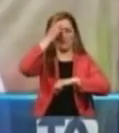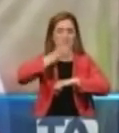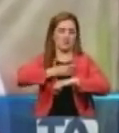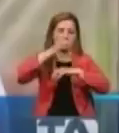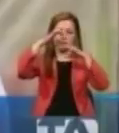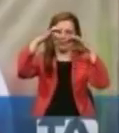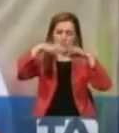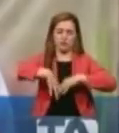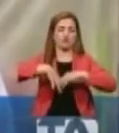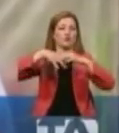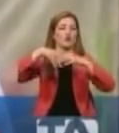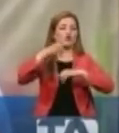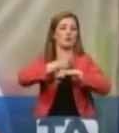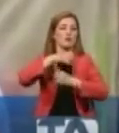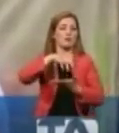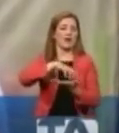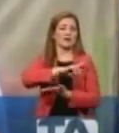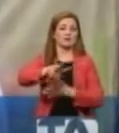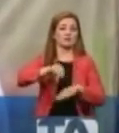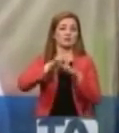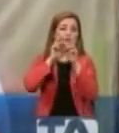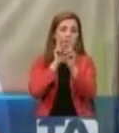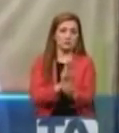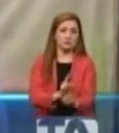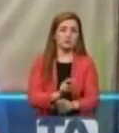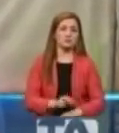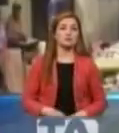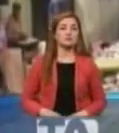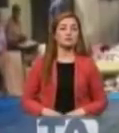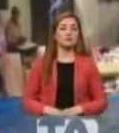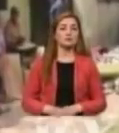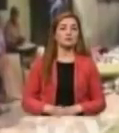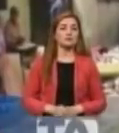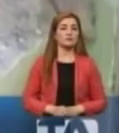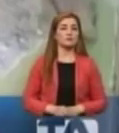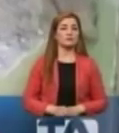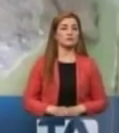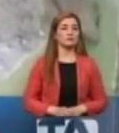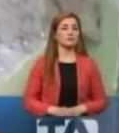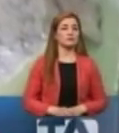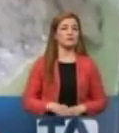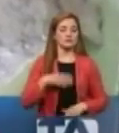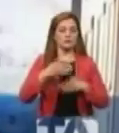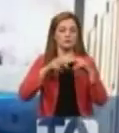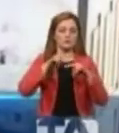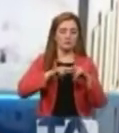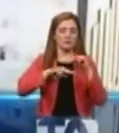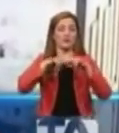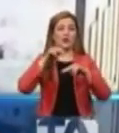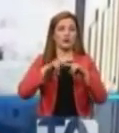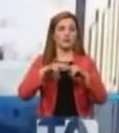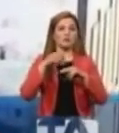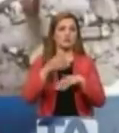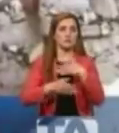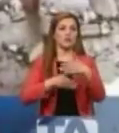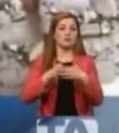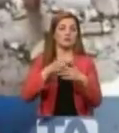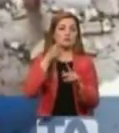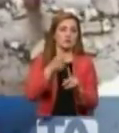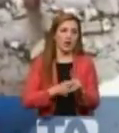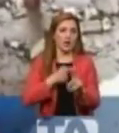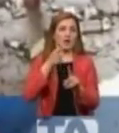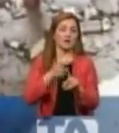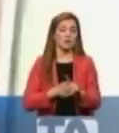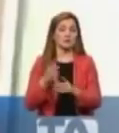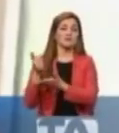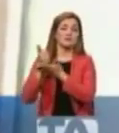autoridades provinciales y nacionales vamos a dar respuesta a esta circunstancia. El proceso de reconstrucción tomará varios meses y se espera